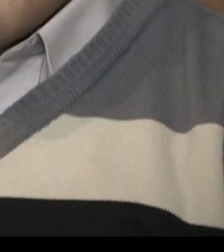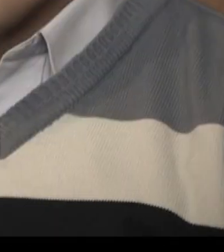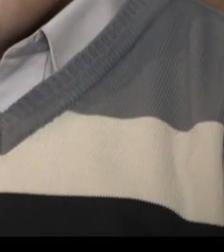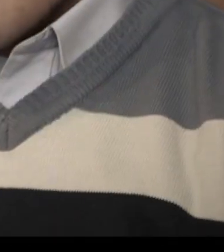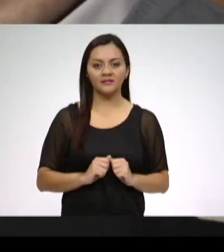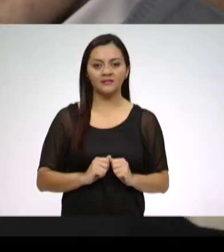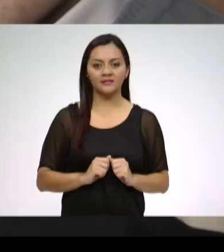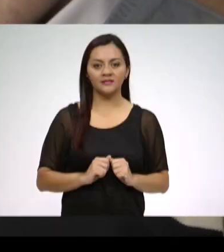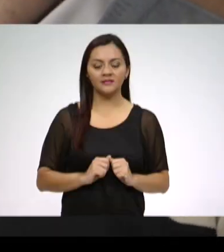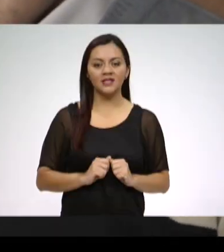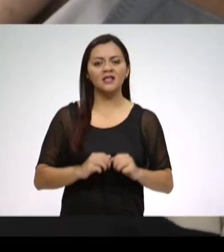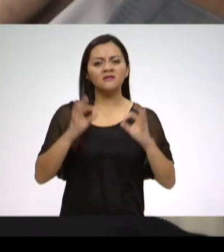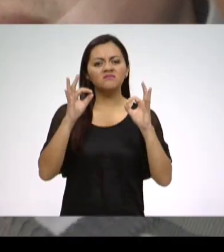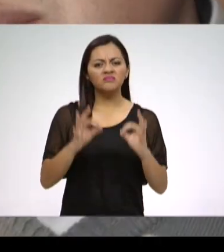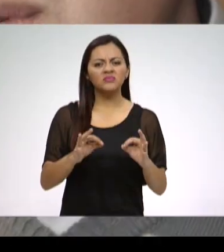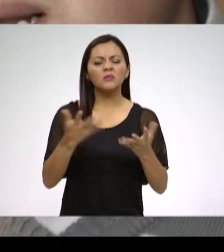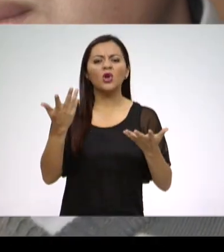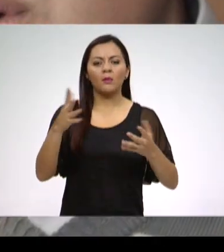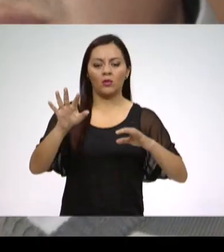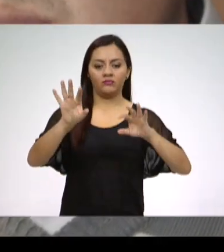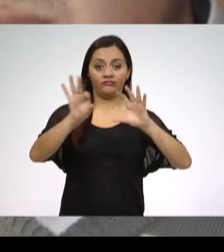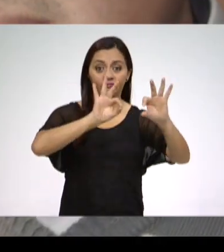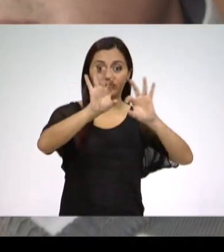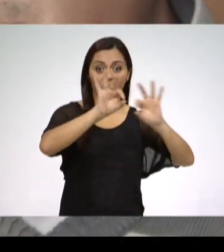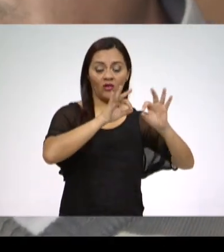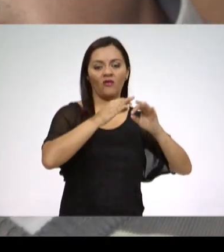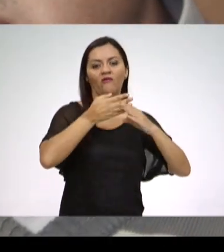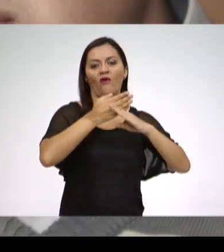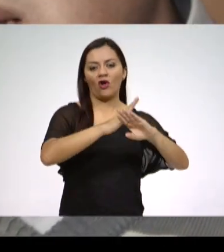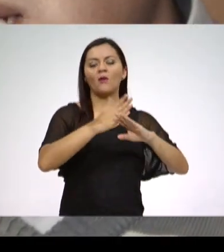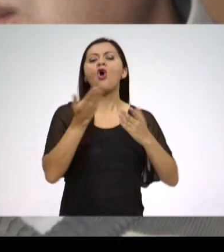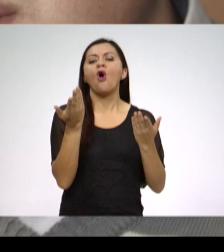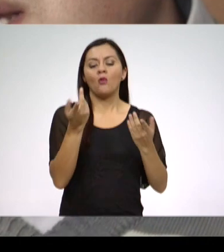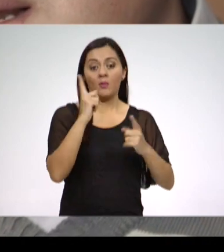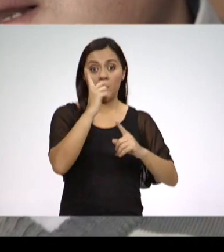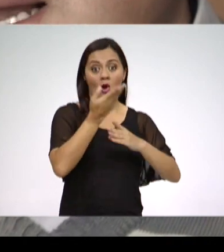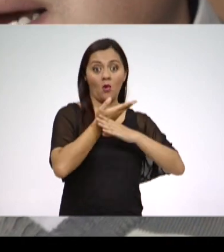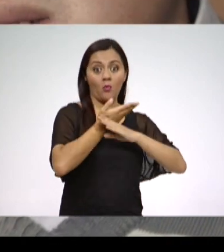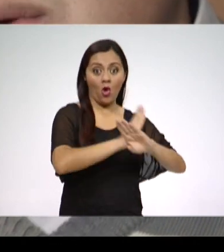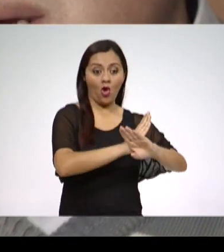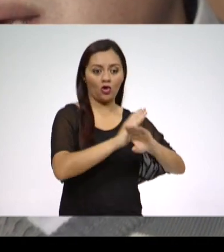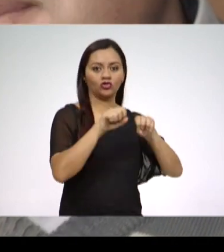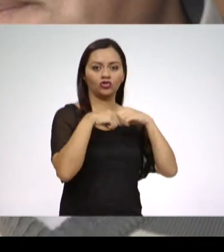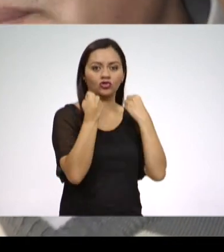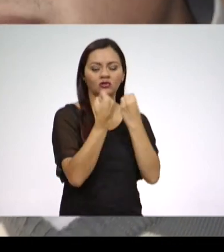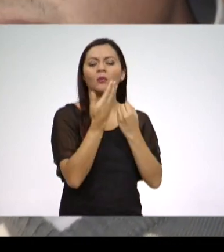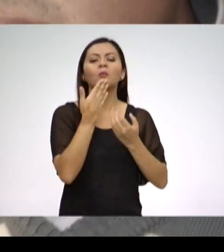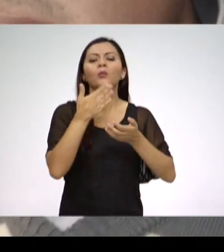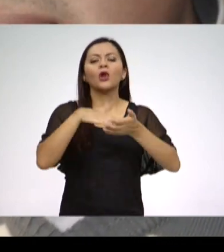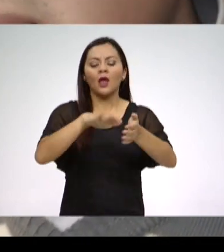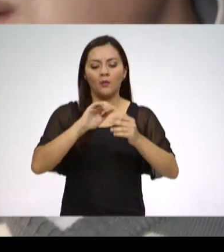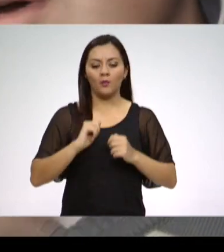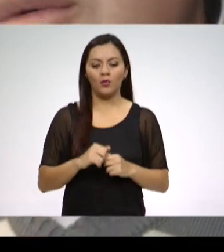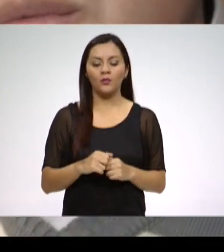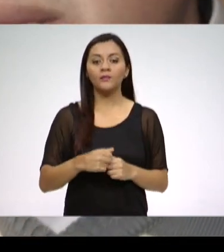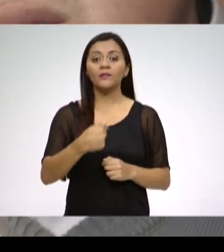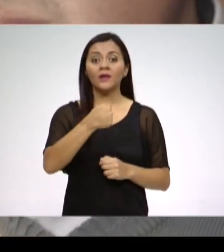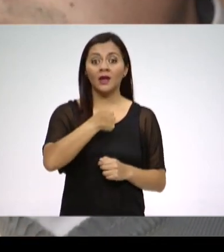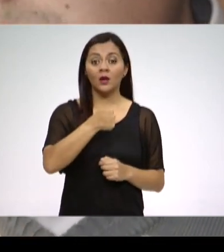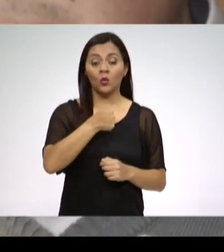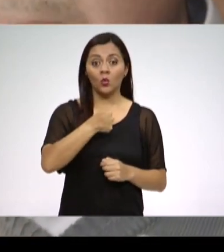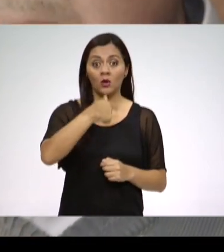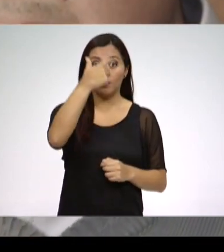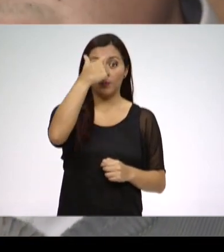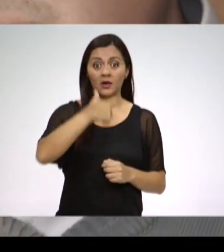expresión. A ver, hablemos de tipos de bullying, ¿no? Tenemos el bloqueo social, que es el hecho de que el agresor aquí genera lo que